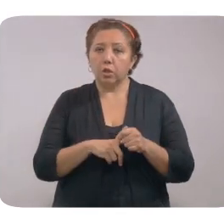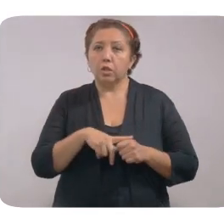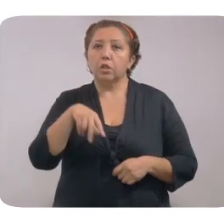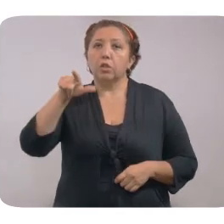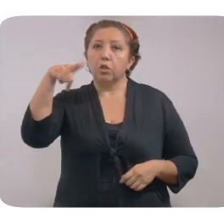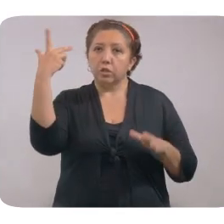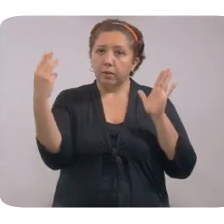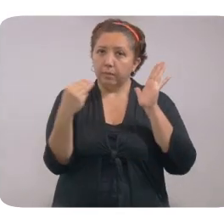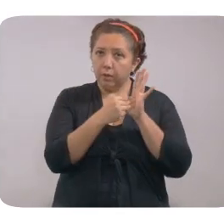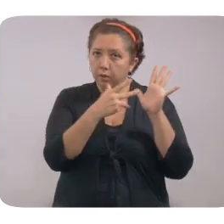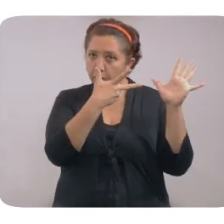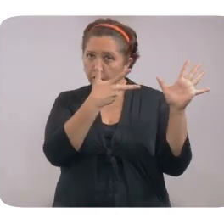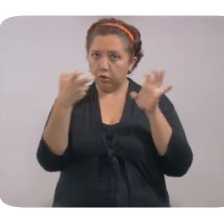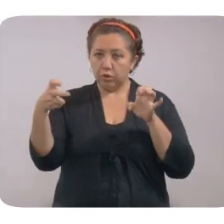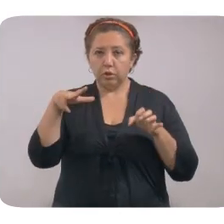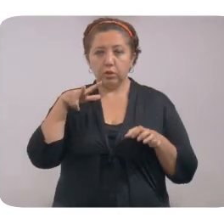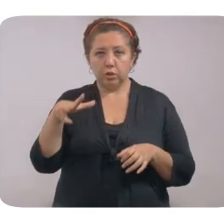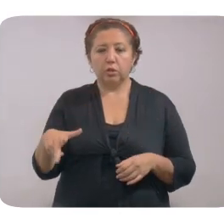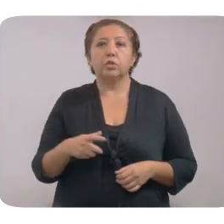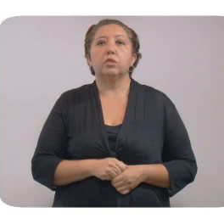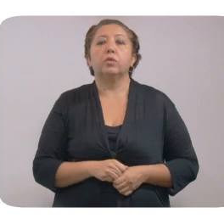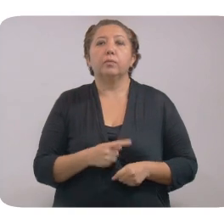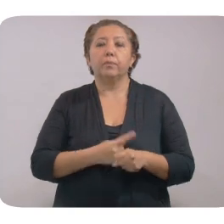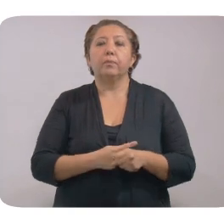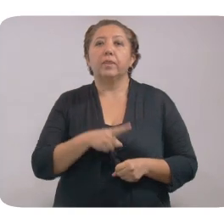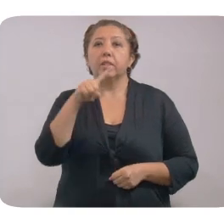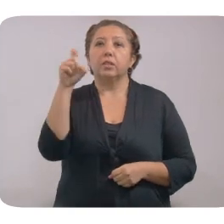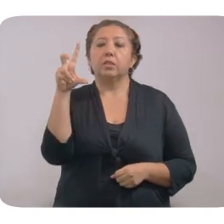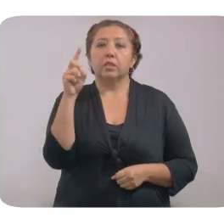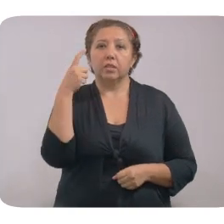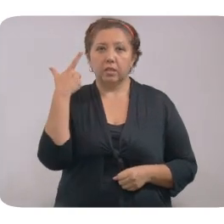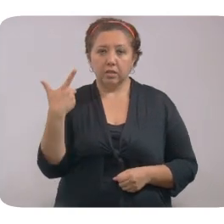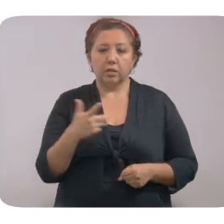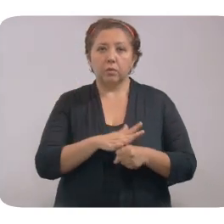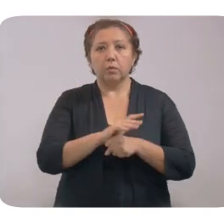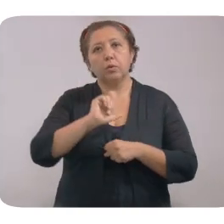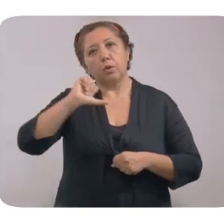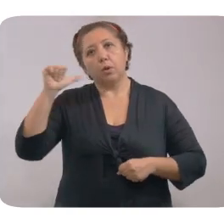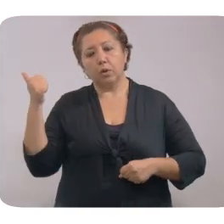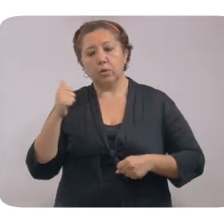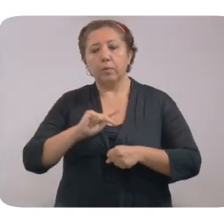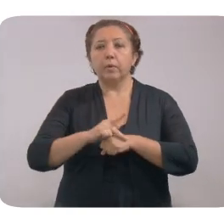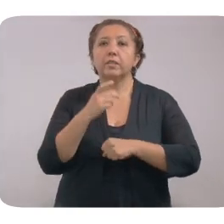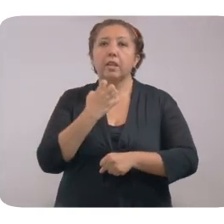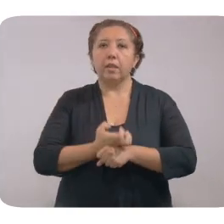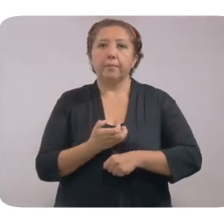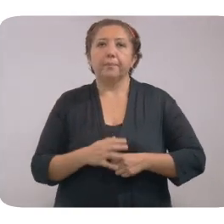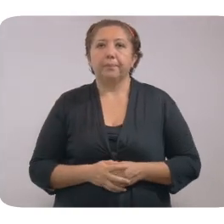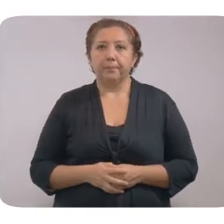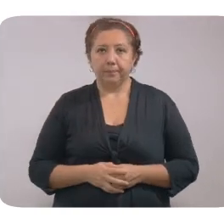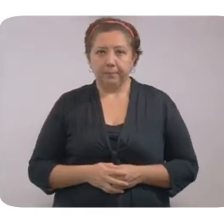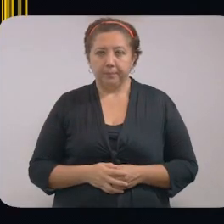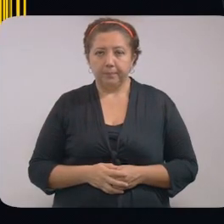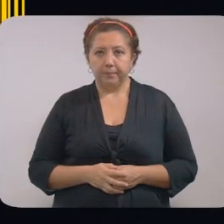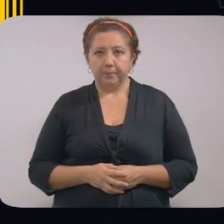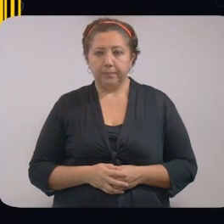son 12.818 casos positivos, 137 de los cuales son de otro país u otro estado.